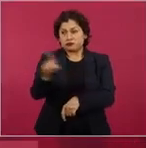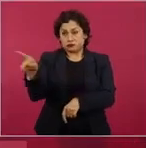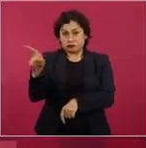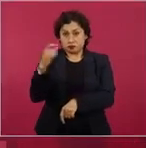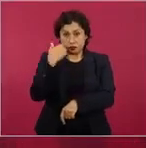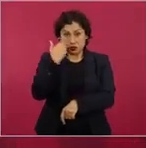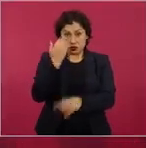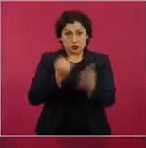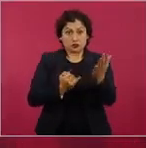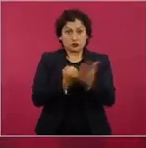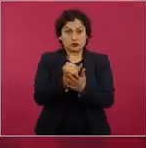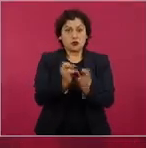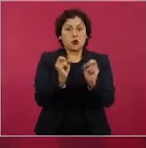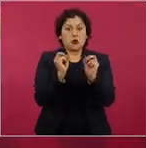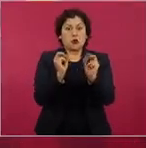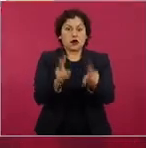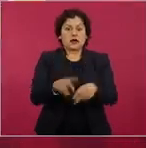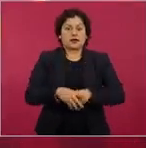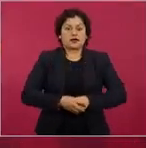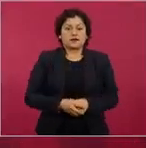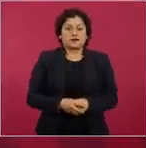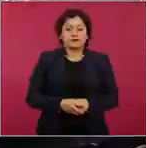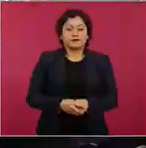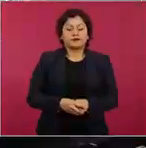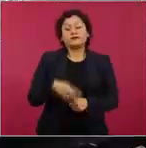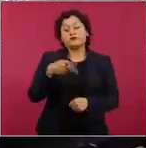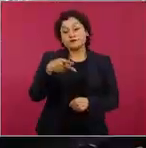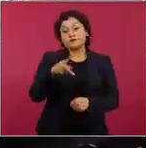jubilarme y que ya no voy a volver a tener